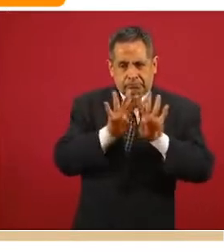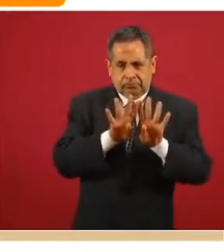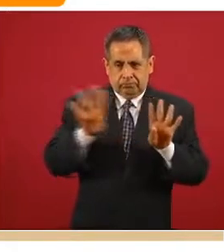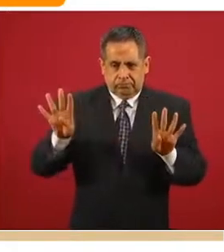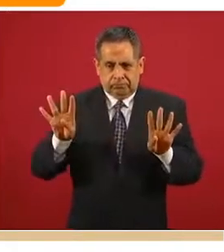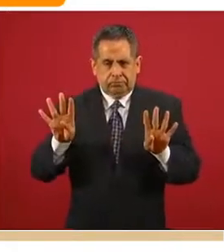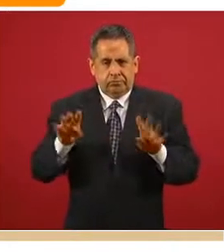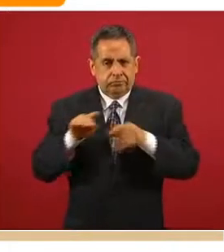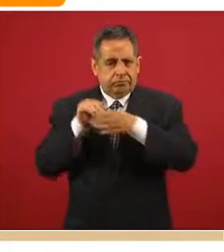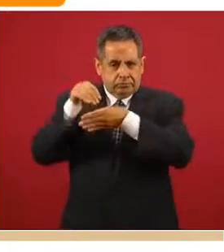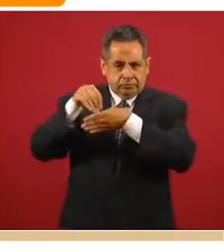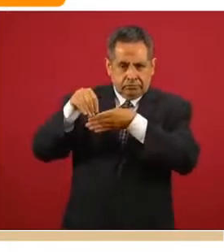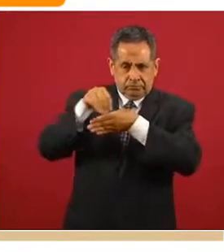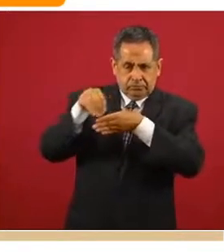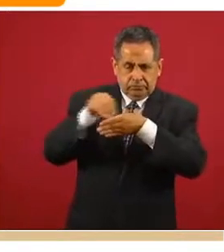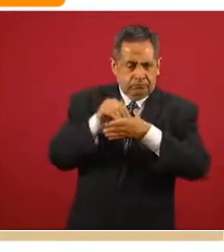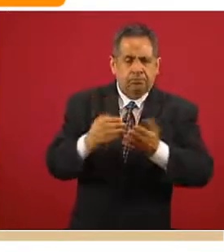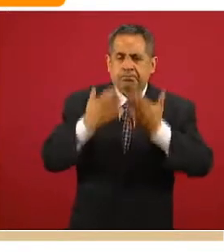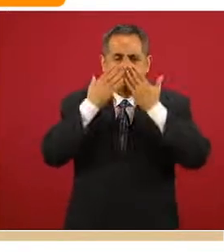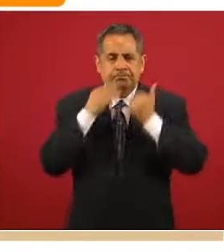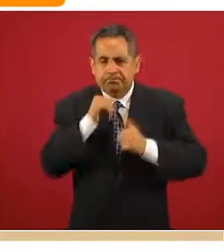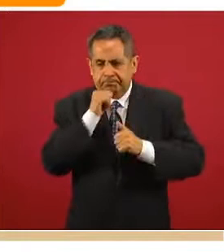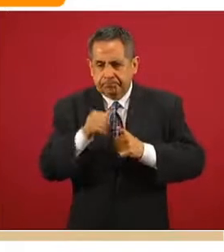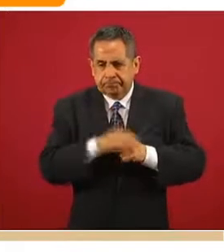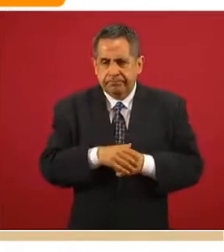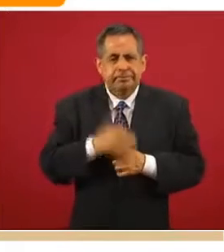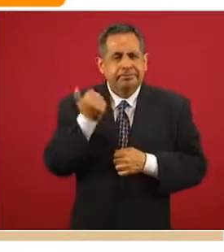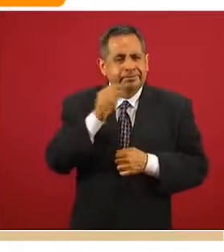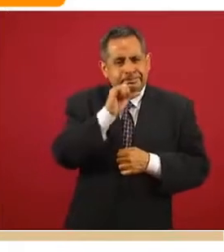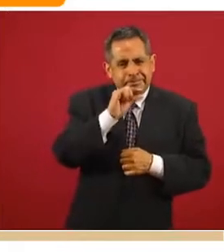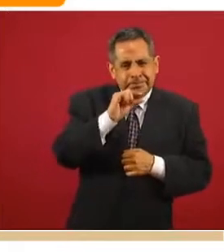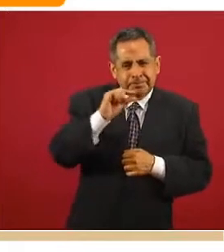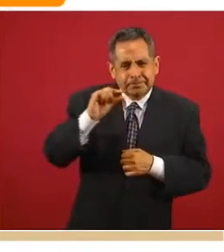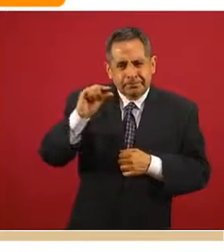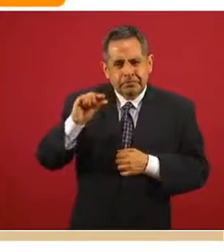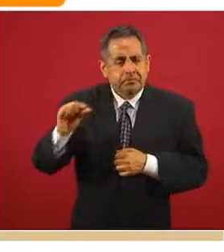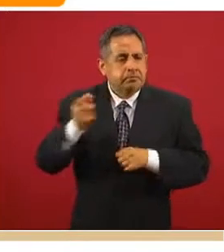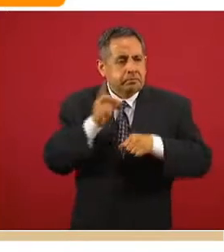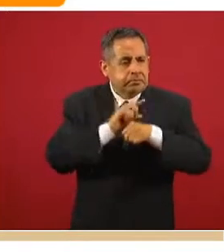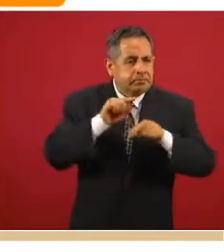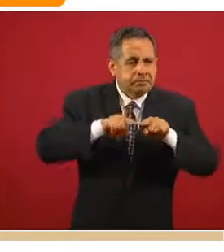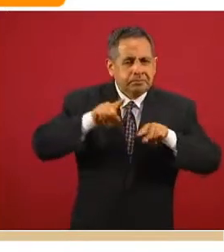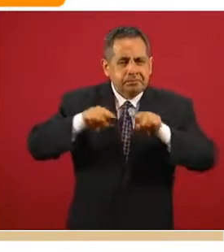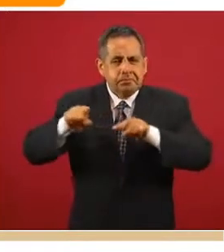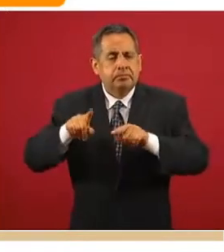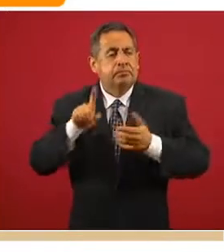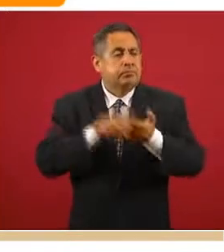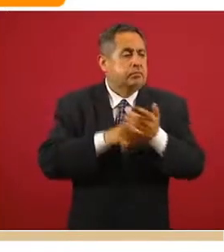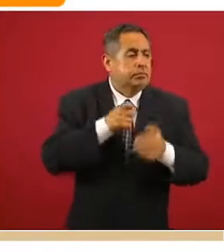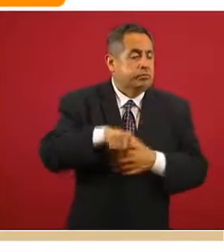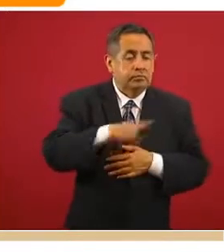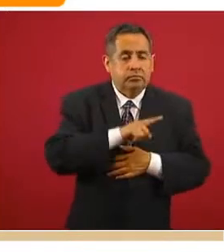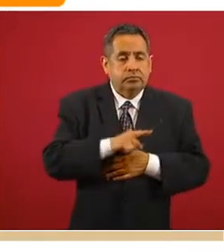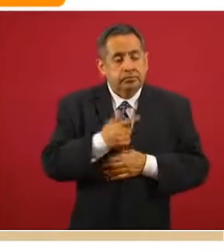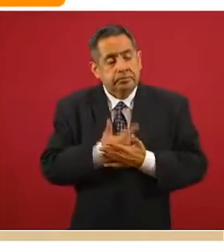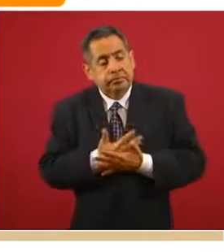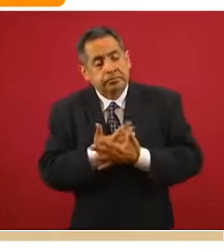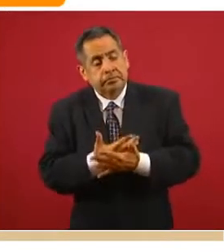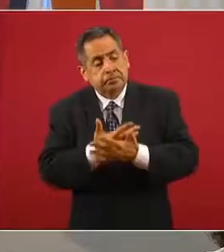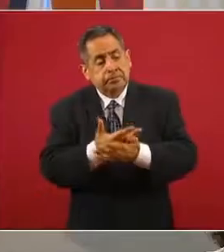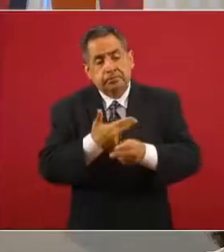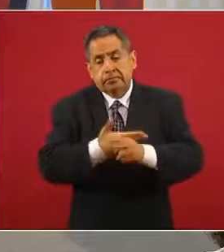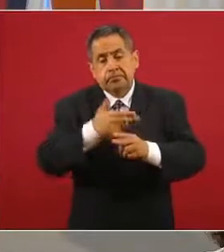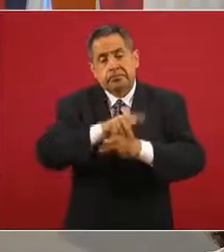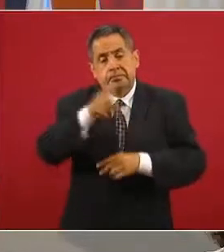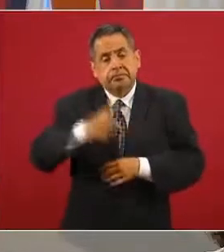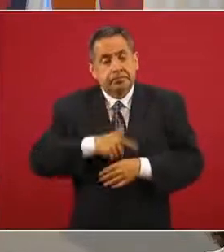columnas de la gráfica, y un porcentaje pequeño que cambia cada día, que son las personas que aguardan el resultado del